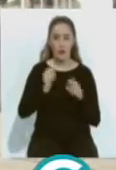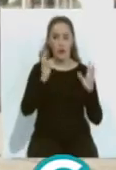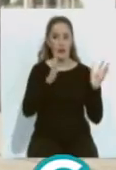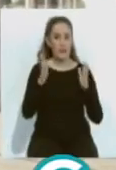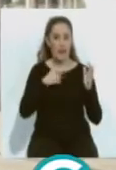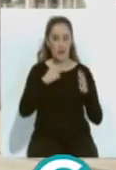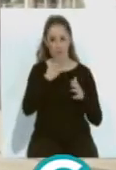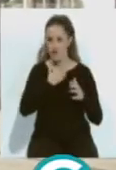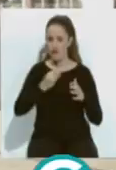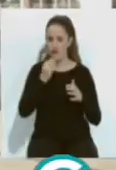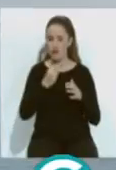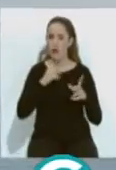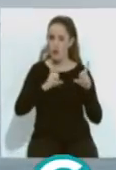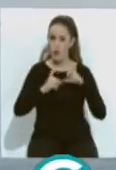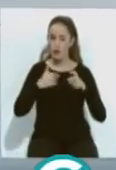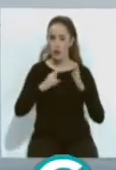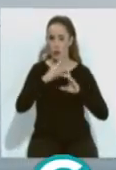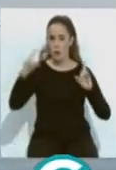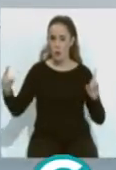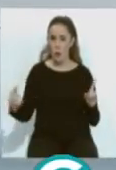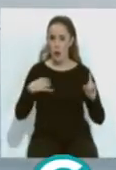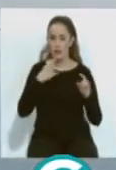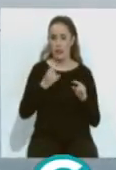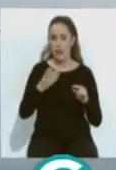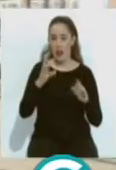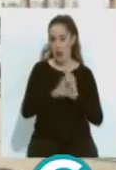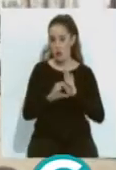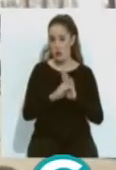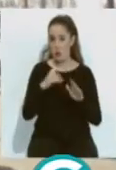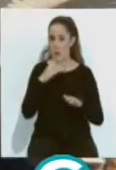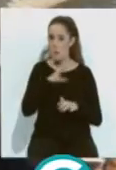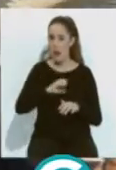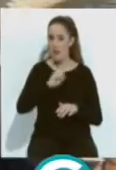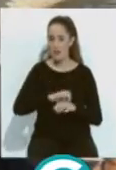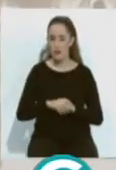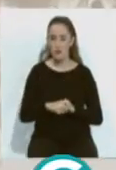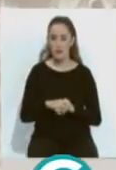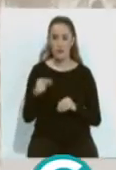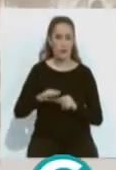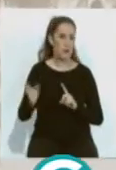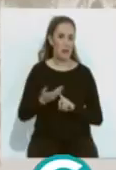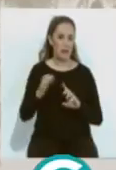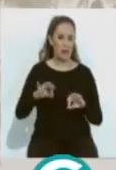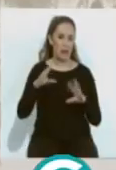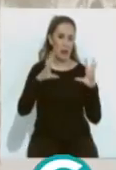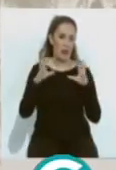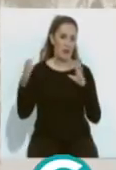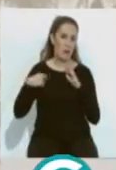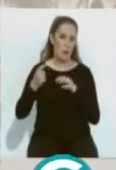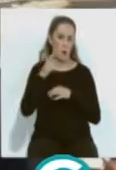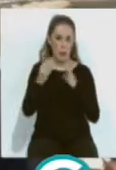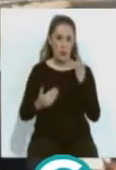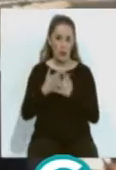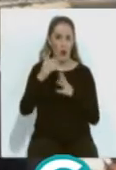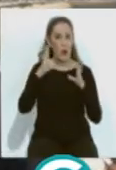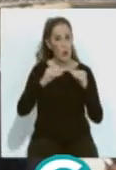una foto del puente de la Constitución y es maravilloso. No me afecta nada que haya un poquito de nieve por la mañana. Hay personas